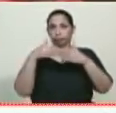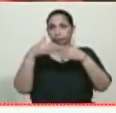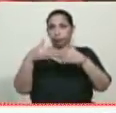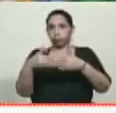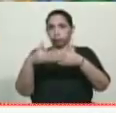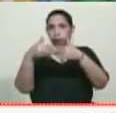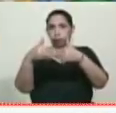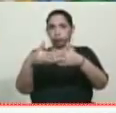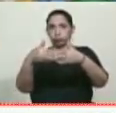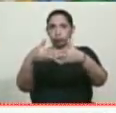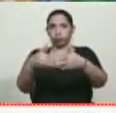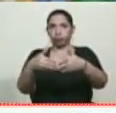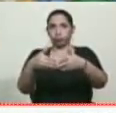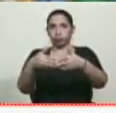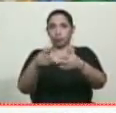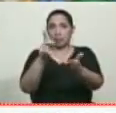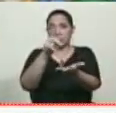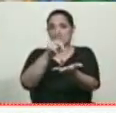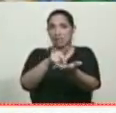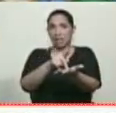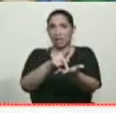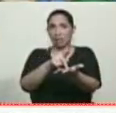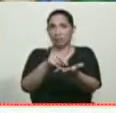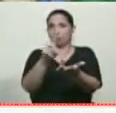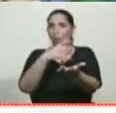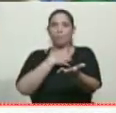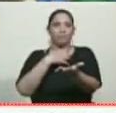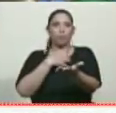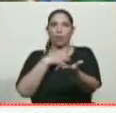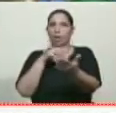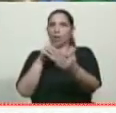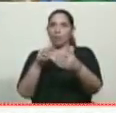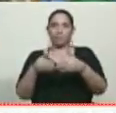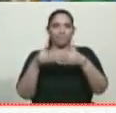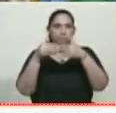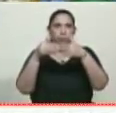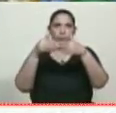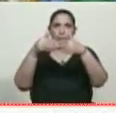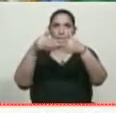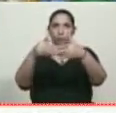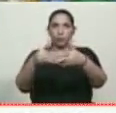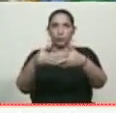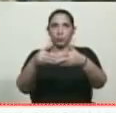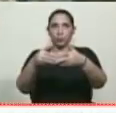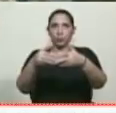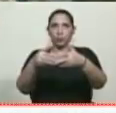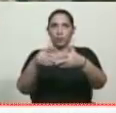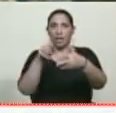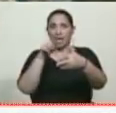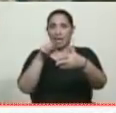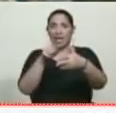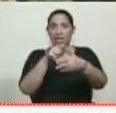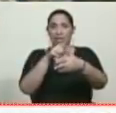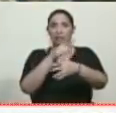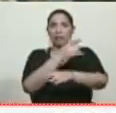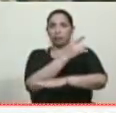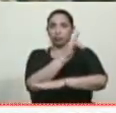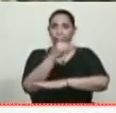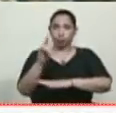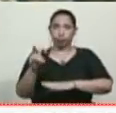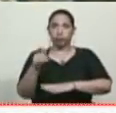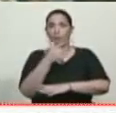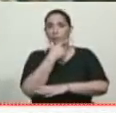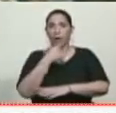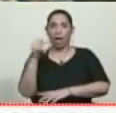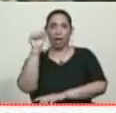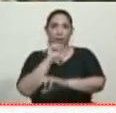oceánicos llegan hasta acá, pero no pueden pasar más allá porque es una zona fácilmente defendible. Se van